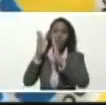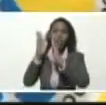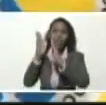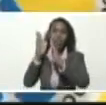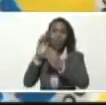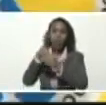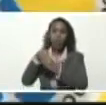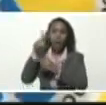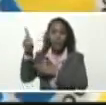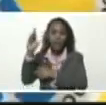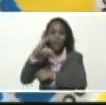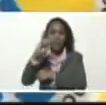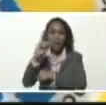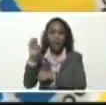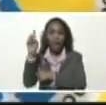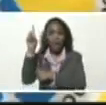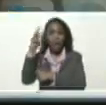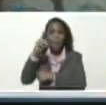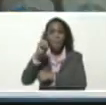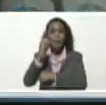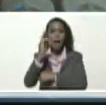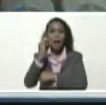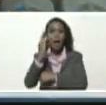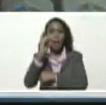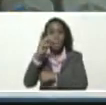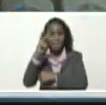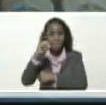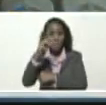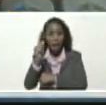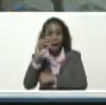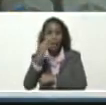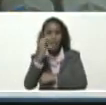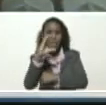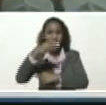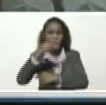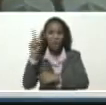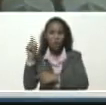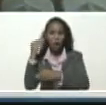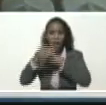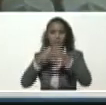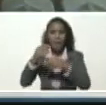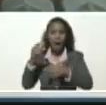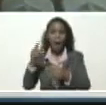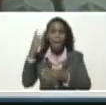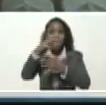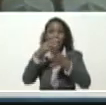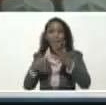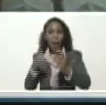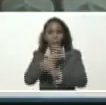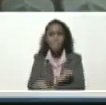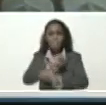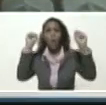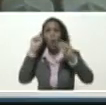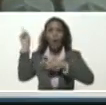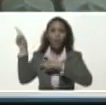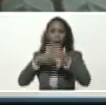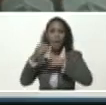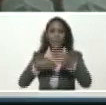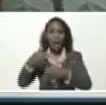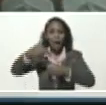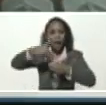del CNE en Mariche. Ellos portaban material explosivo en forma de niple y